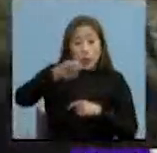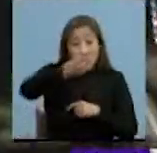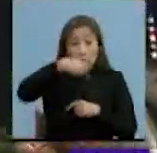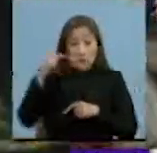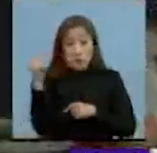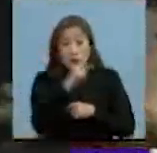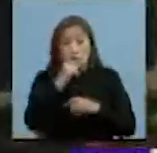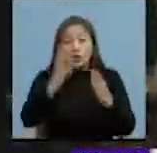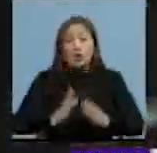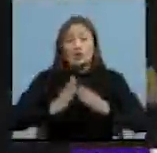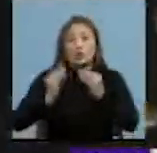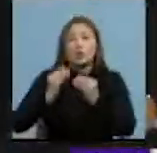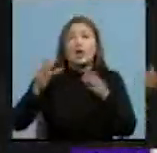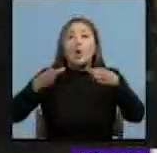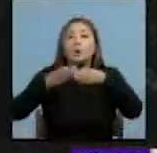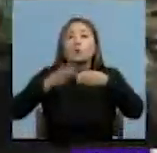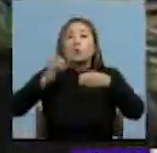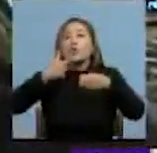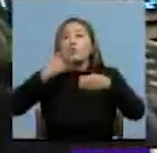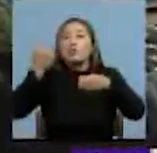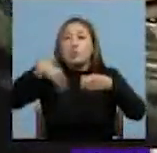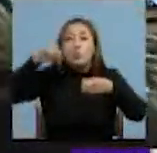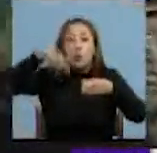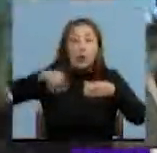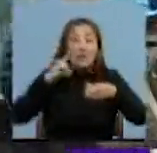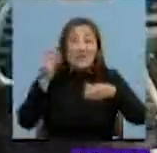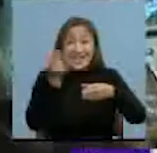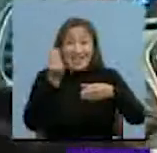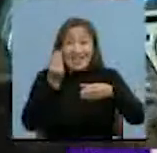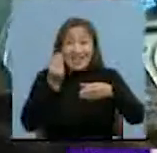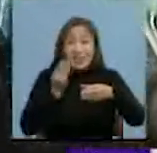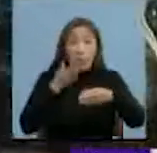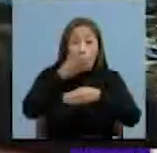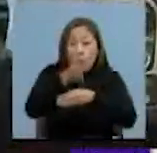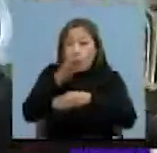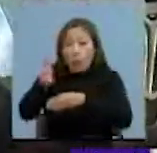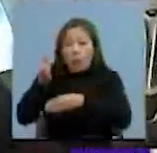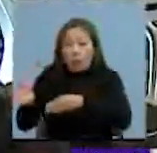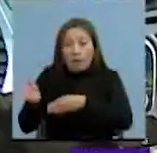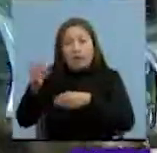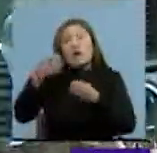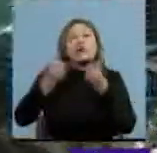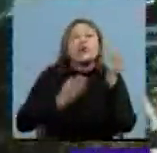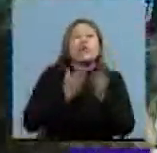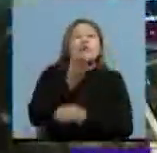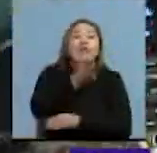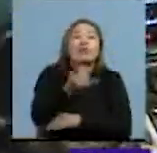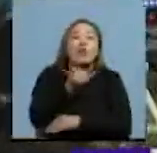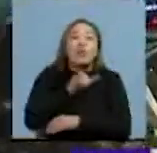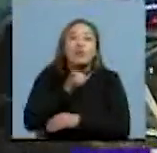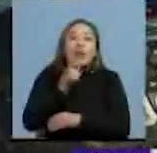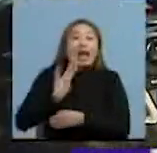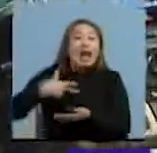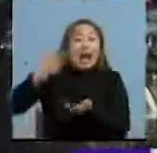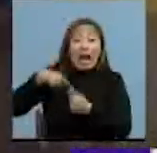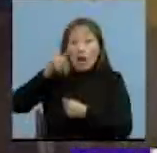De Zoom. Hoy estamos en la noche de sábado iniciando la recorrida y ahora nos dirigimos rumbo a la guardia del